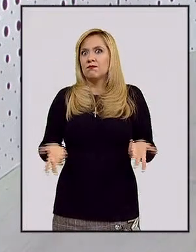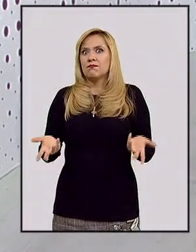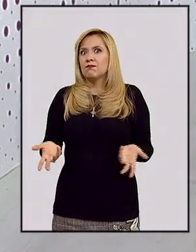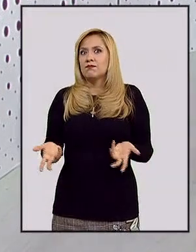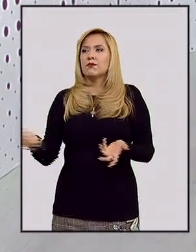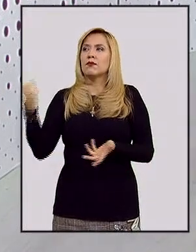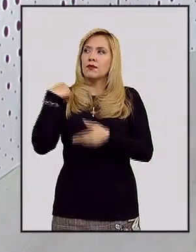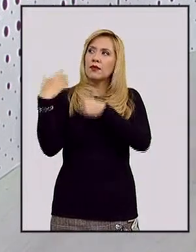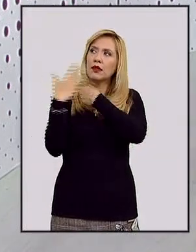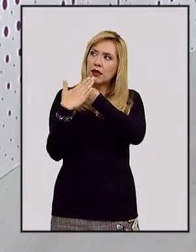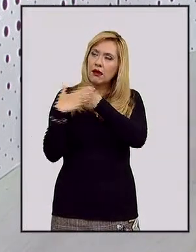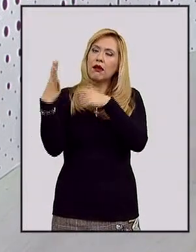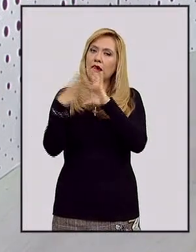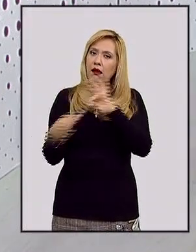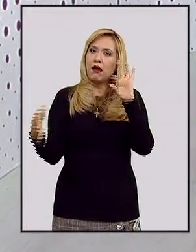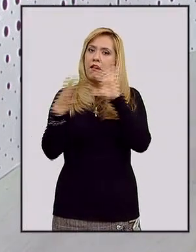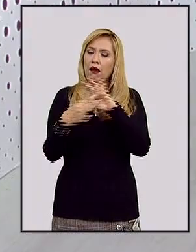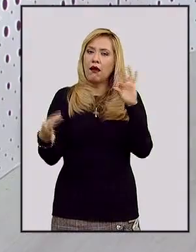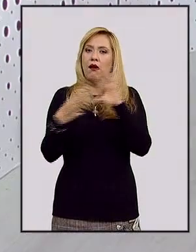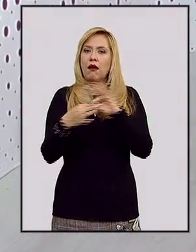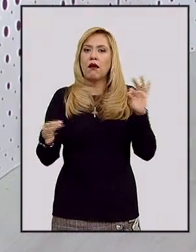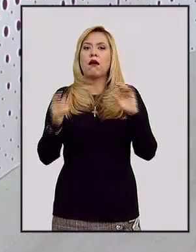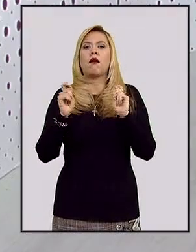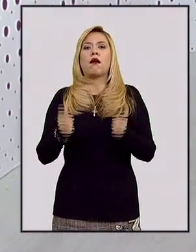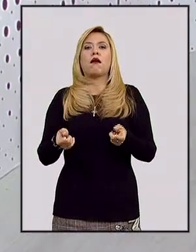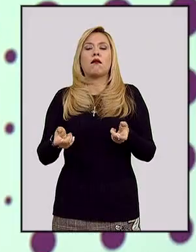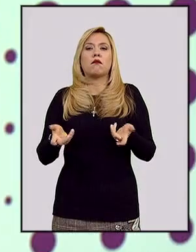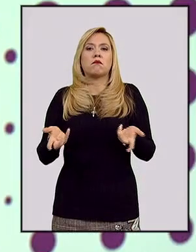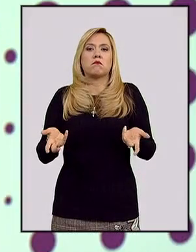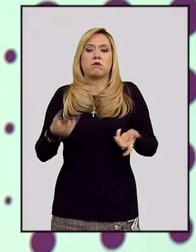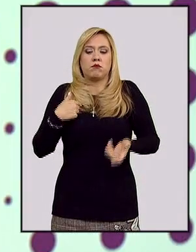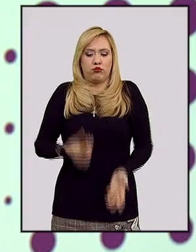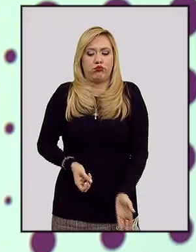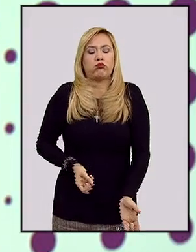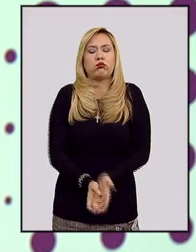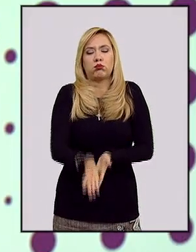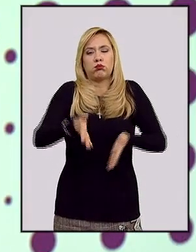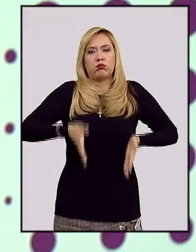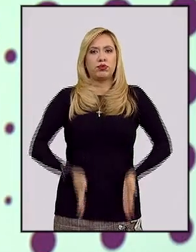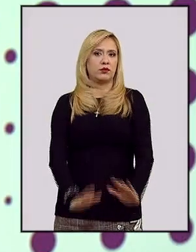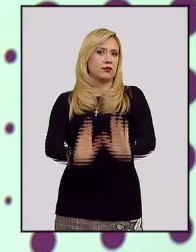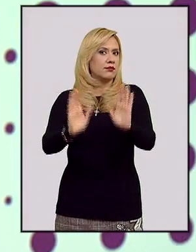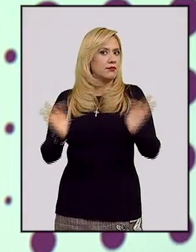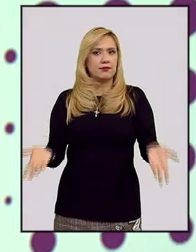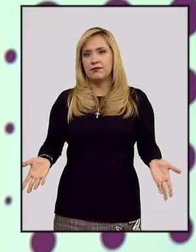y informada, no simplemente por tener un cuerpo que pare, pues un cuerpo femenino, ¿no?